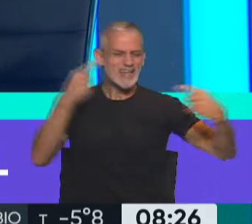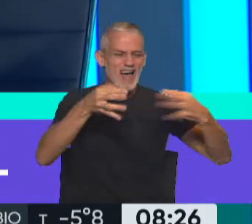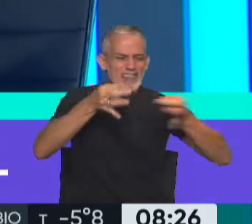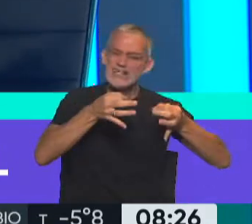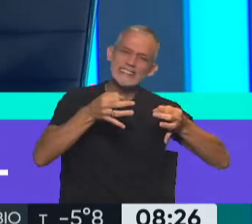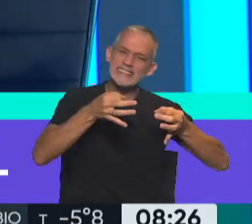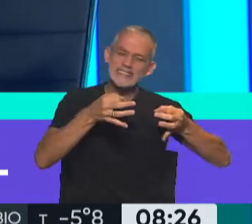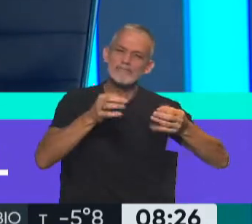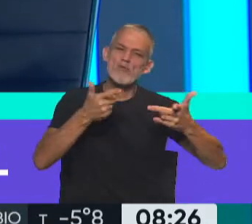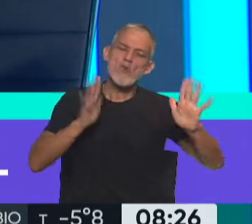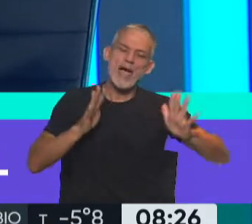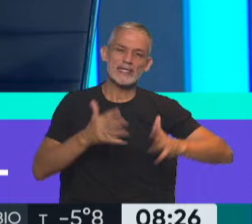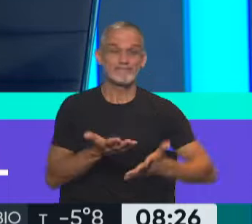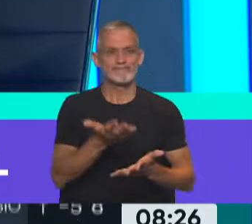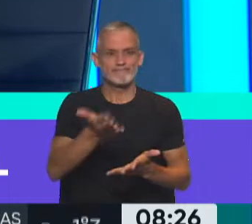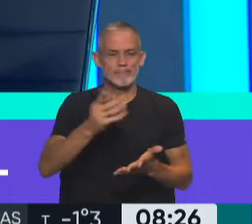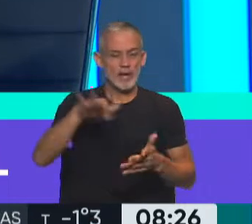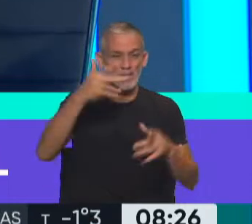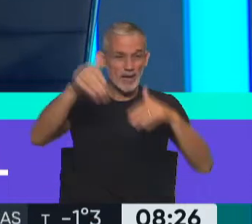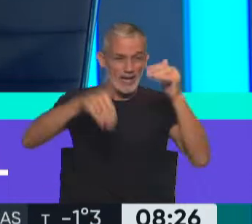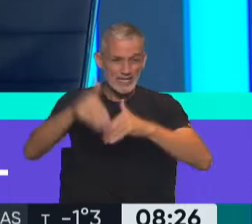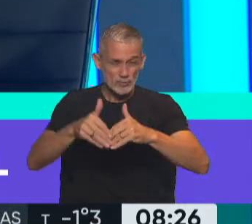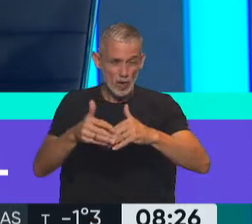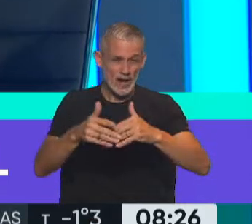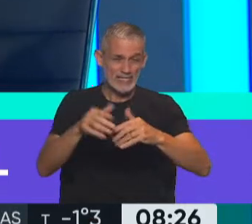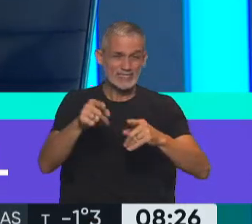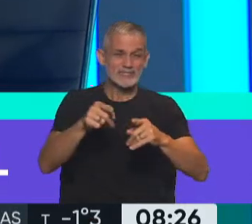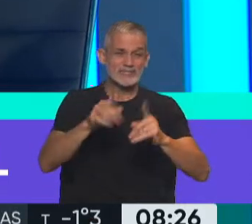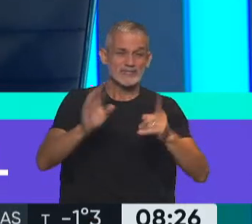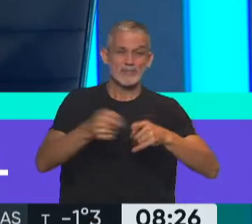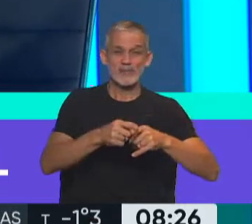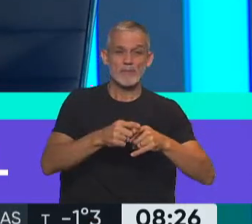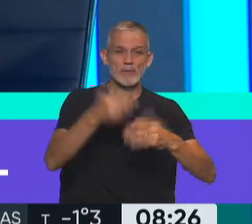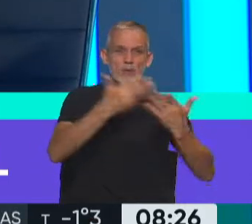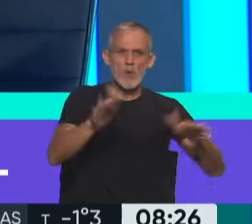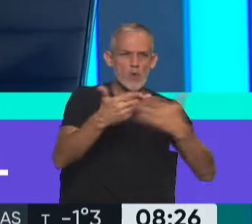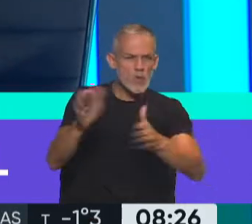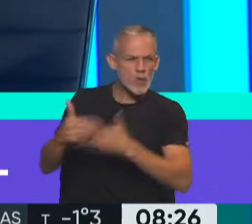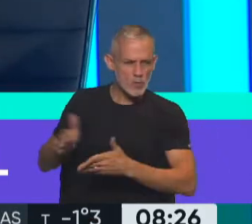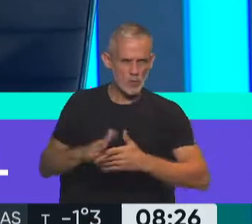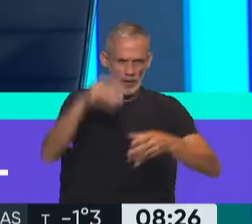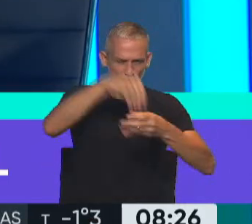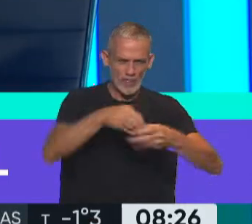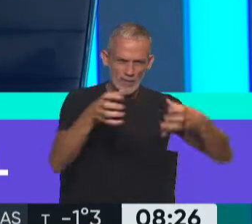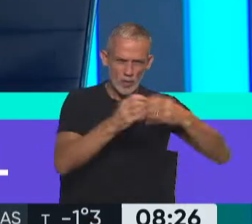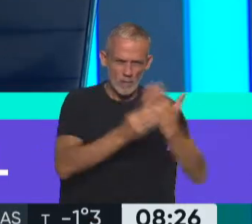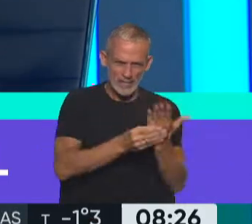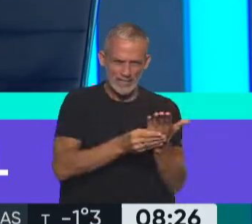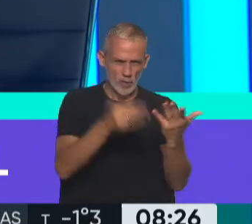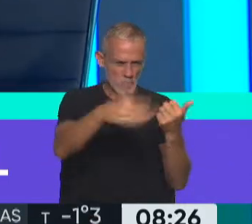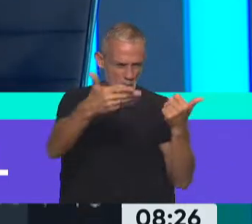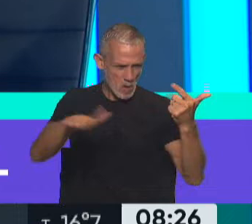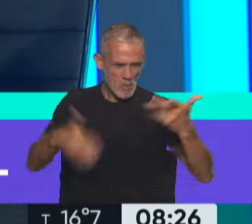recordemos también, después de las primarias, la renuncia de los funcionarios del ala kirchnerista dentro del gabinete, encabezados